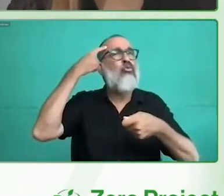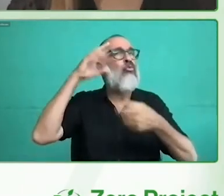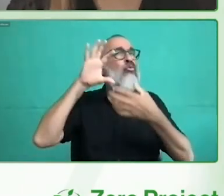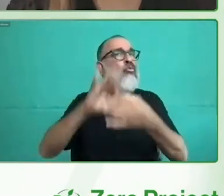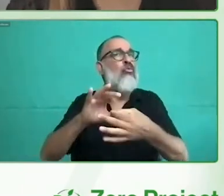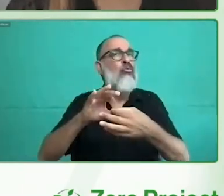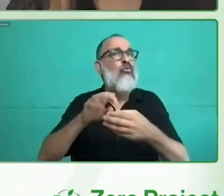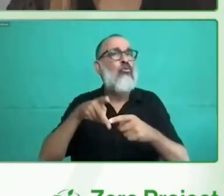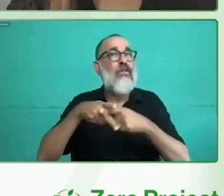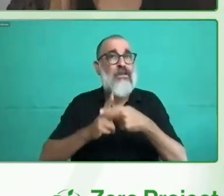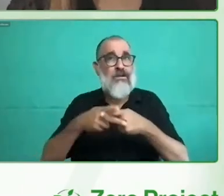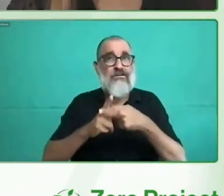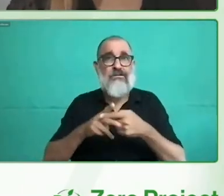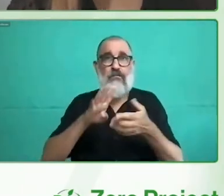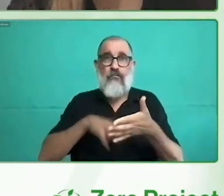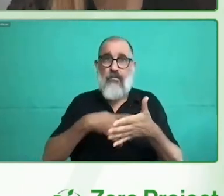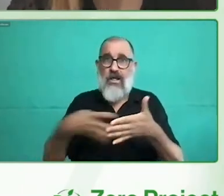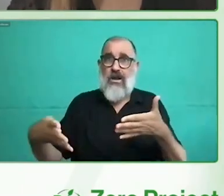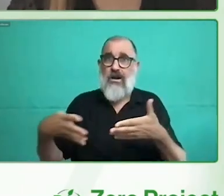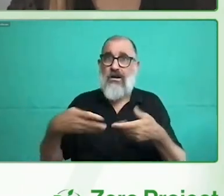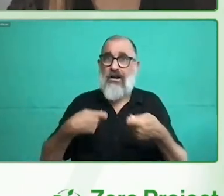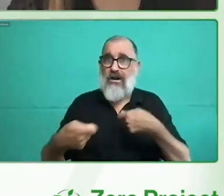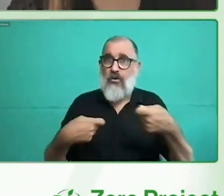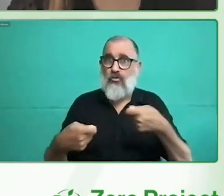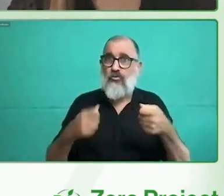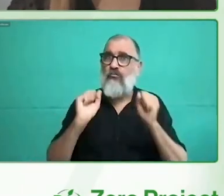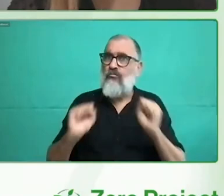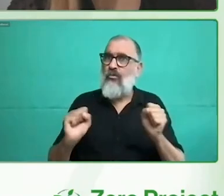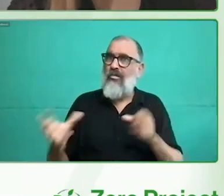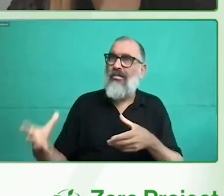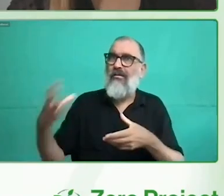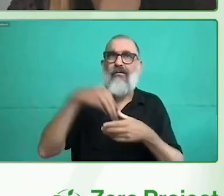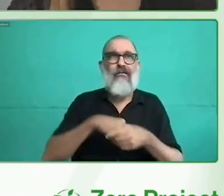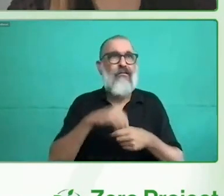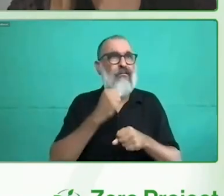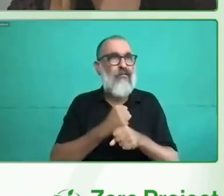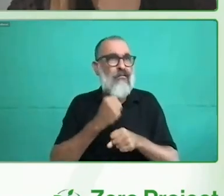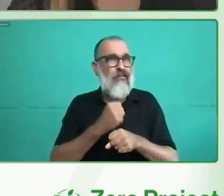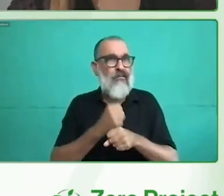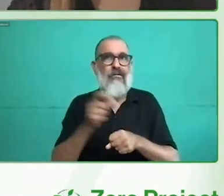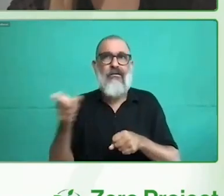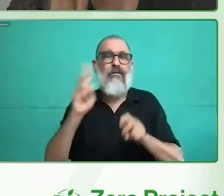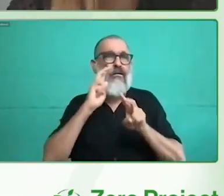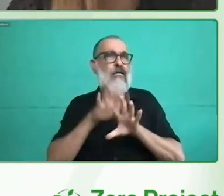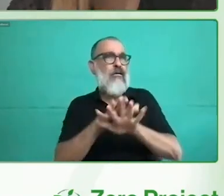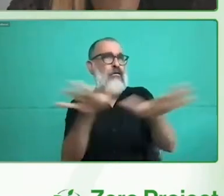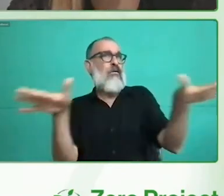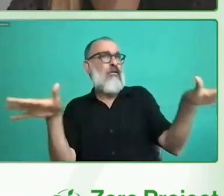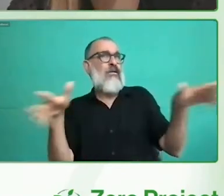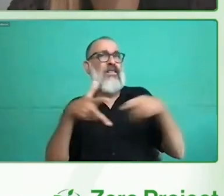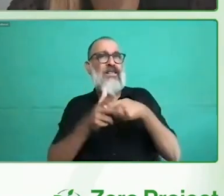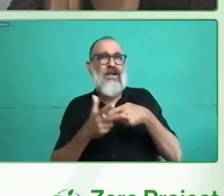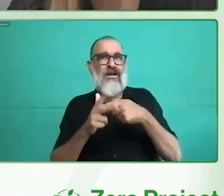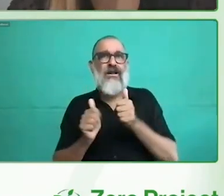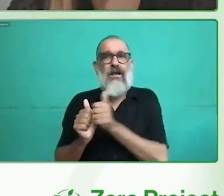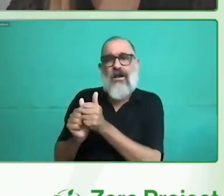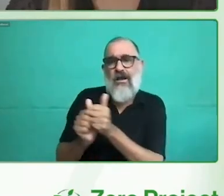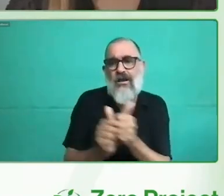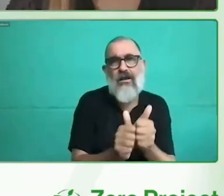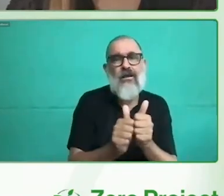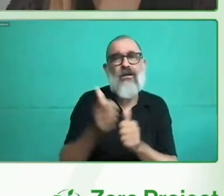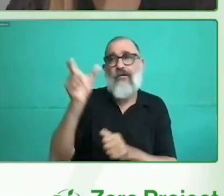muy importante que también consideramos contribuye mucho a consolidar la sostenibilidad de los